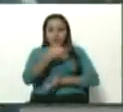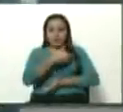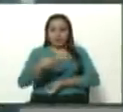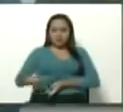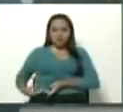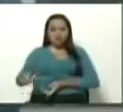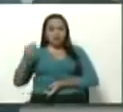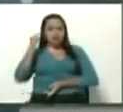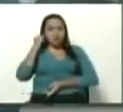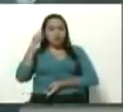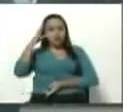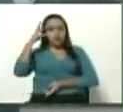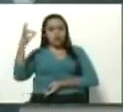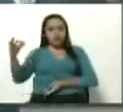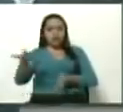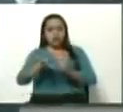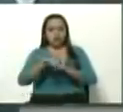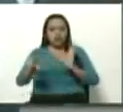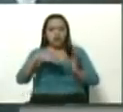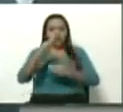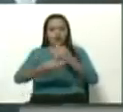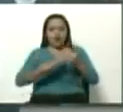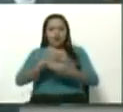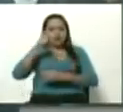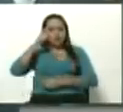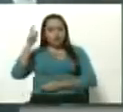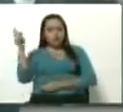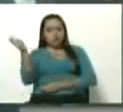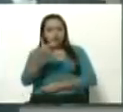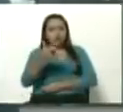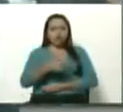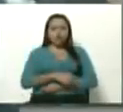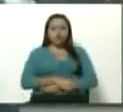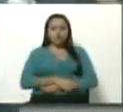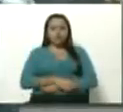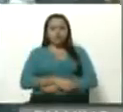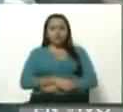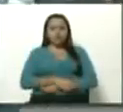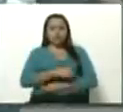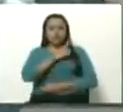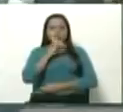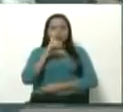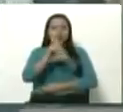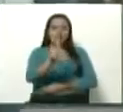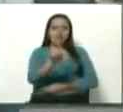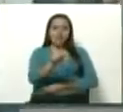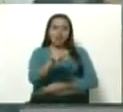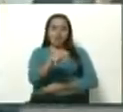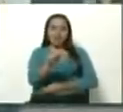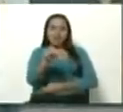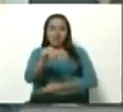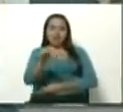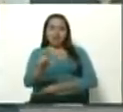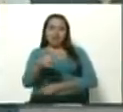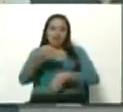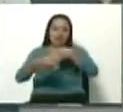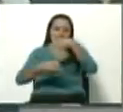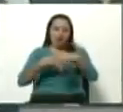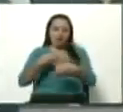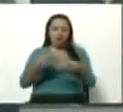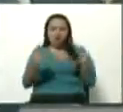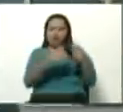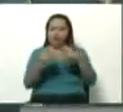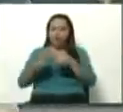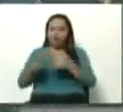presidenta del Consejo Legislativo del Estado Bolivariano de Guárico, Dayana Encinoso, para que escuchen pues parte de lo que